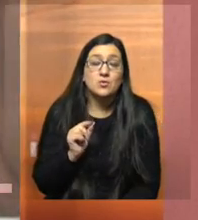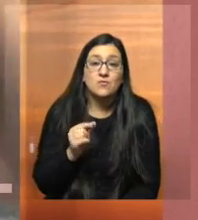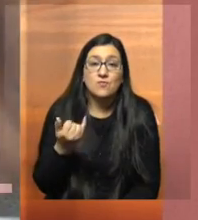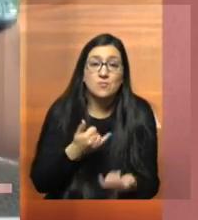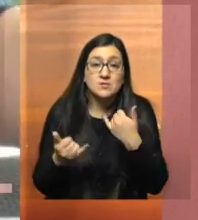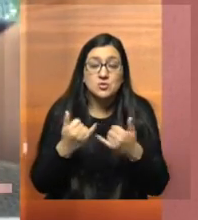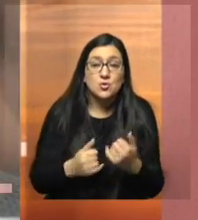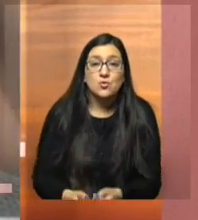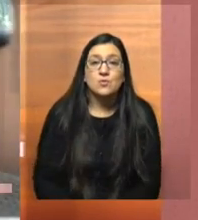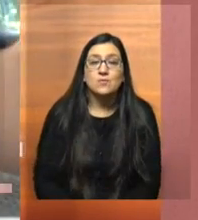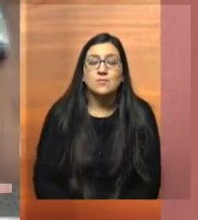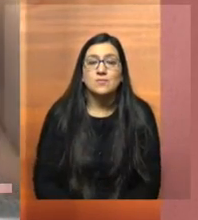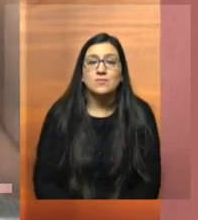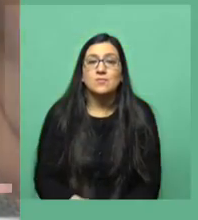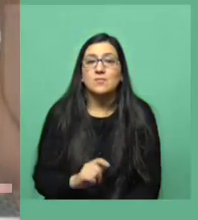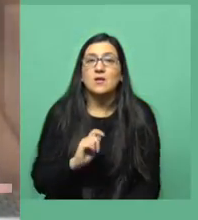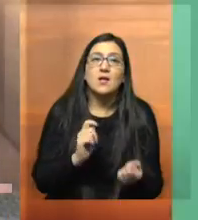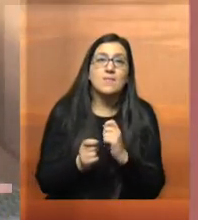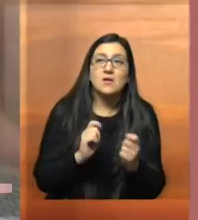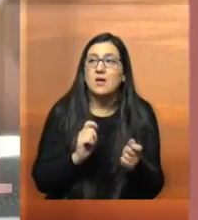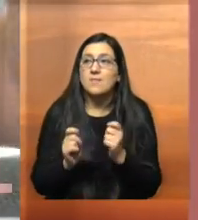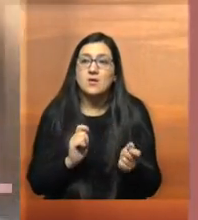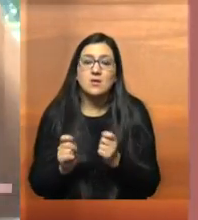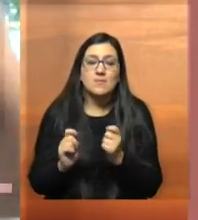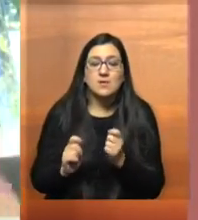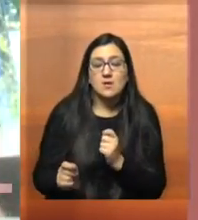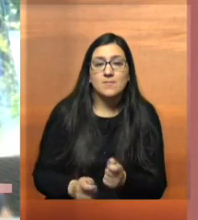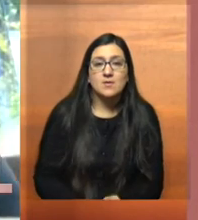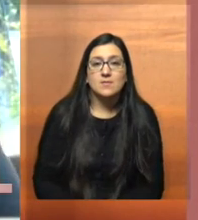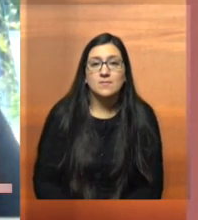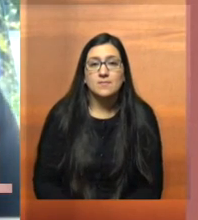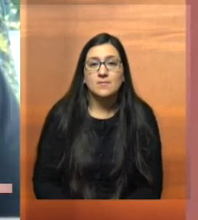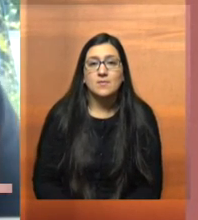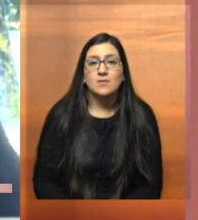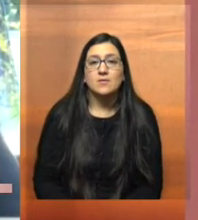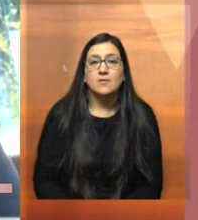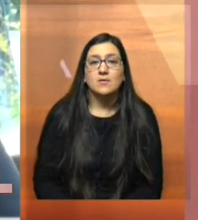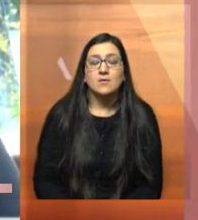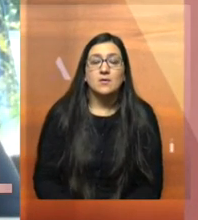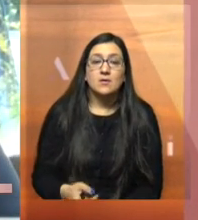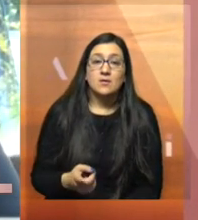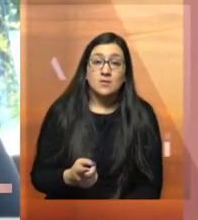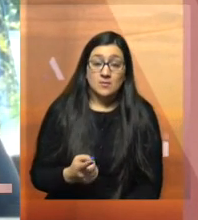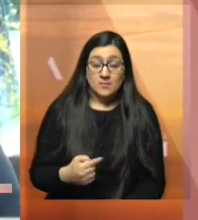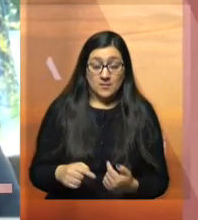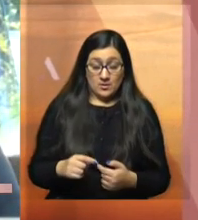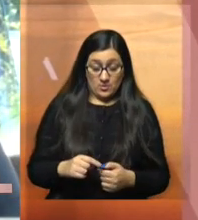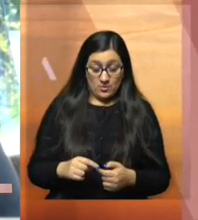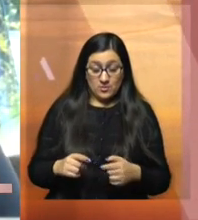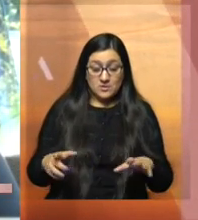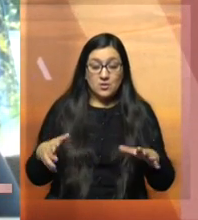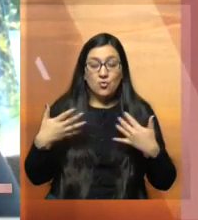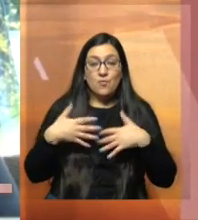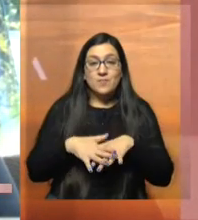el primero pasa al tercero en cuestión de un año y el tercero sube al segundo, etcétera, pues los medios locales tienen una preponderancia importante combinados con